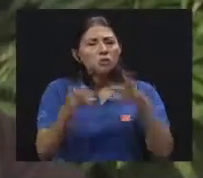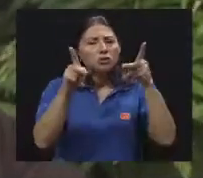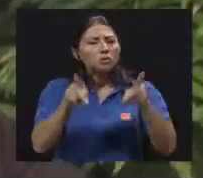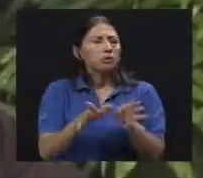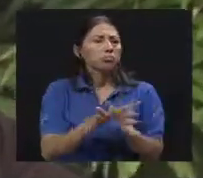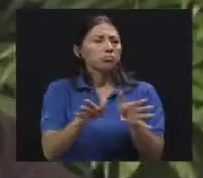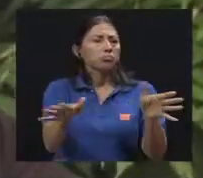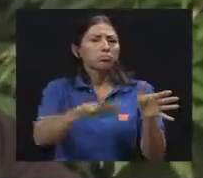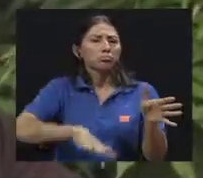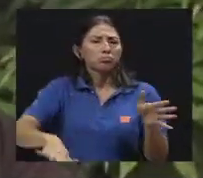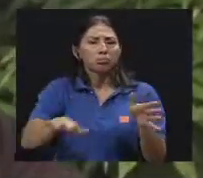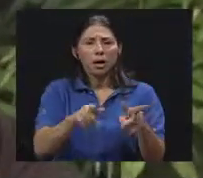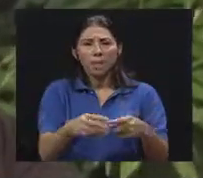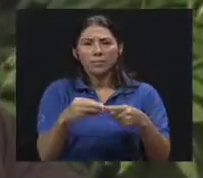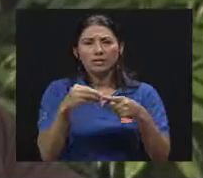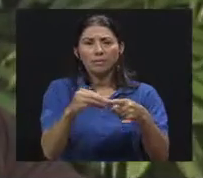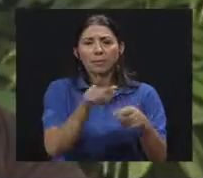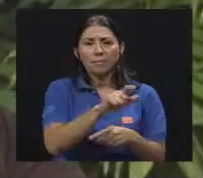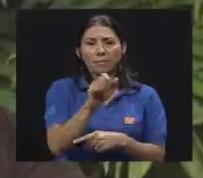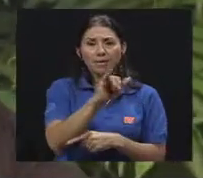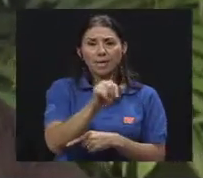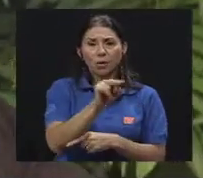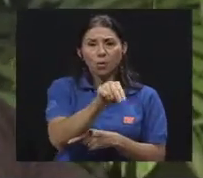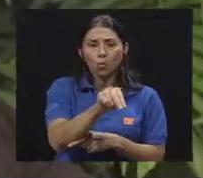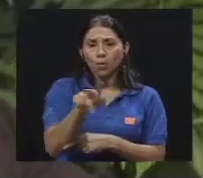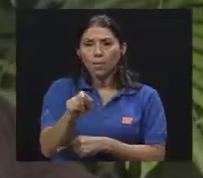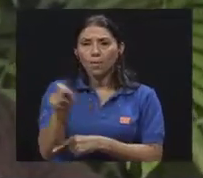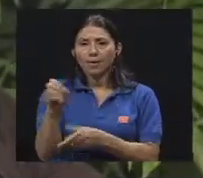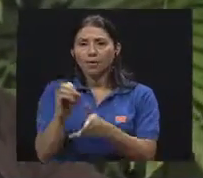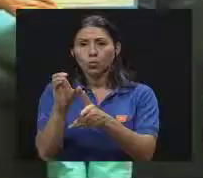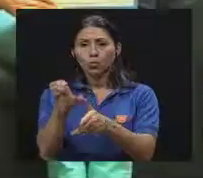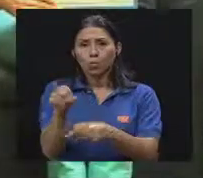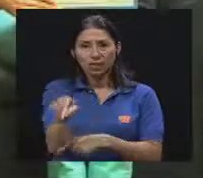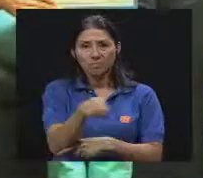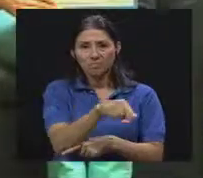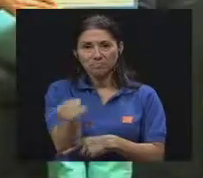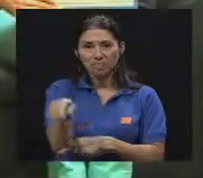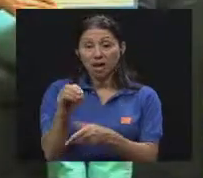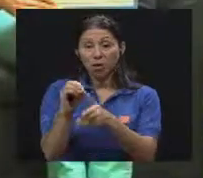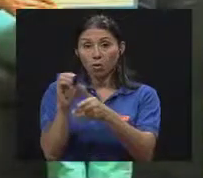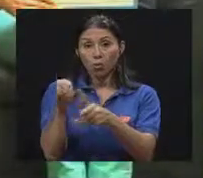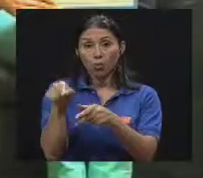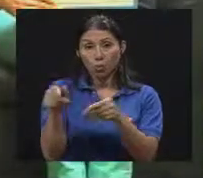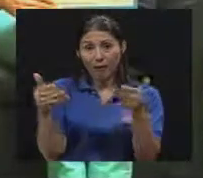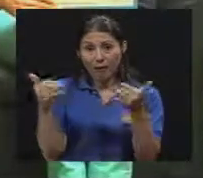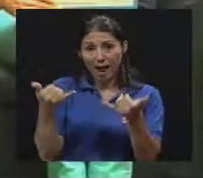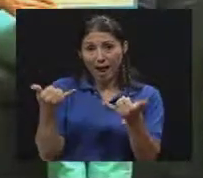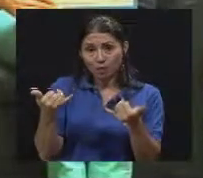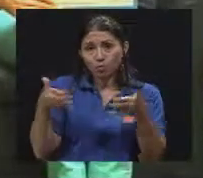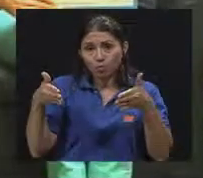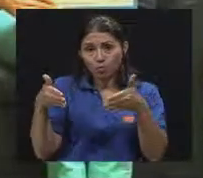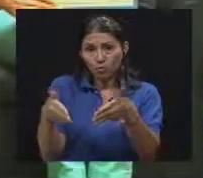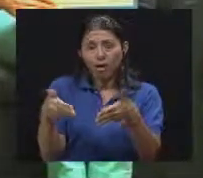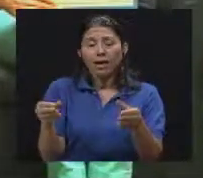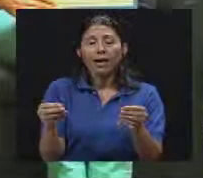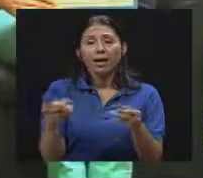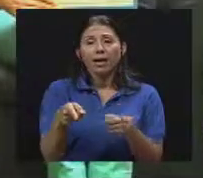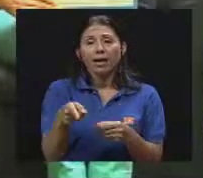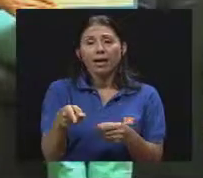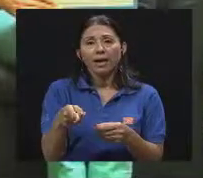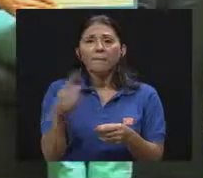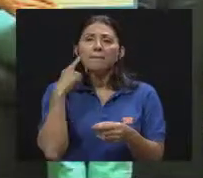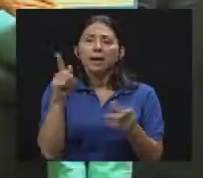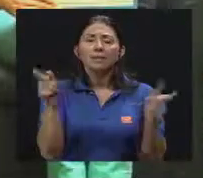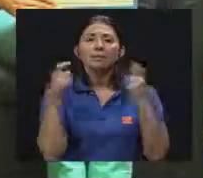¿verdad?, principalmente en el mes de junio y en el mes de octubre, ¿verdad?, dirigido un poco en el mes de octubre, que es lo que viene, ¿verdad?,